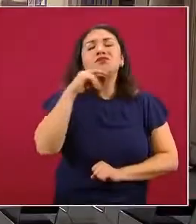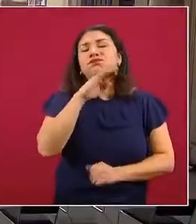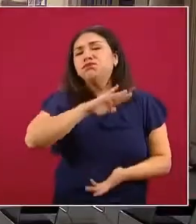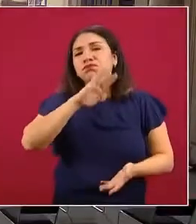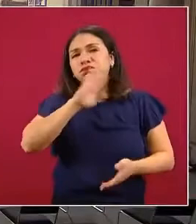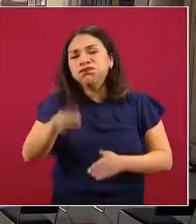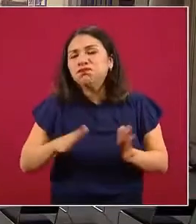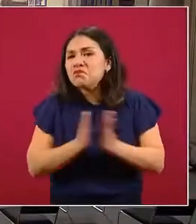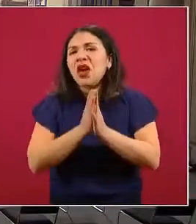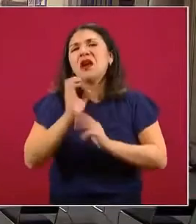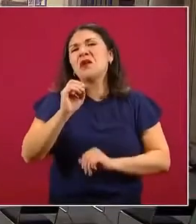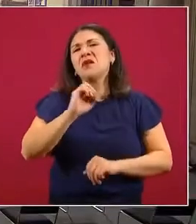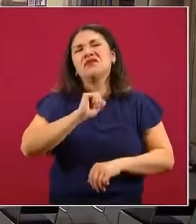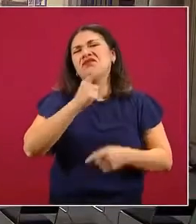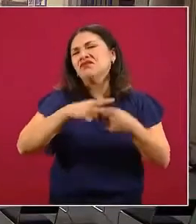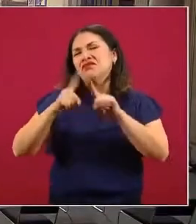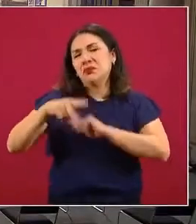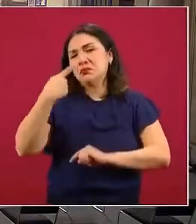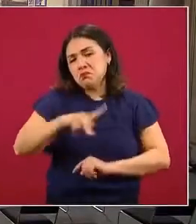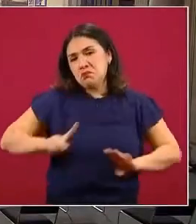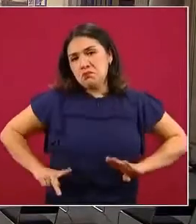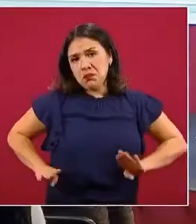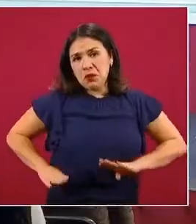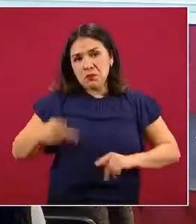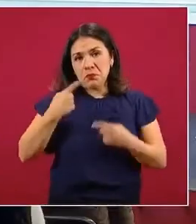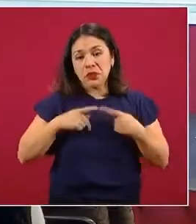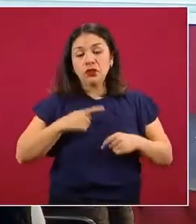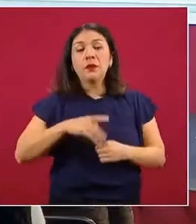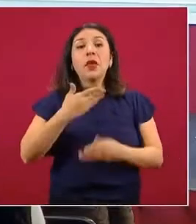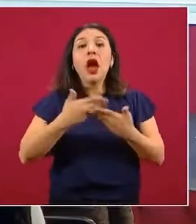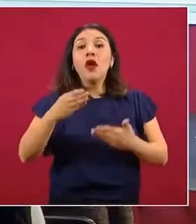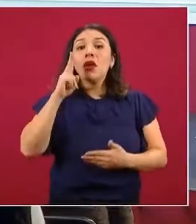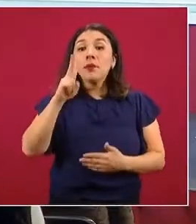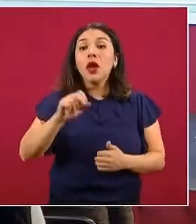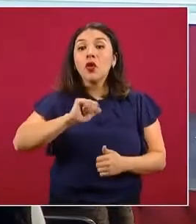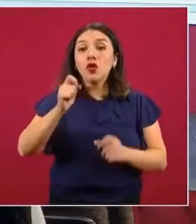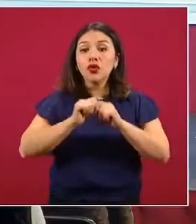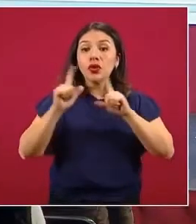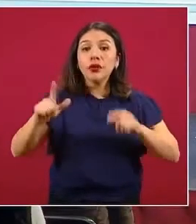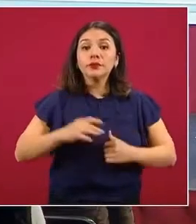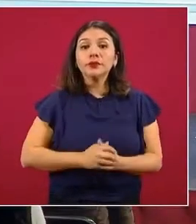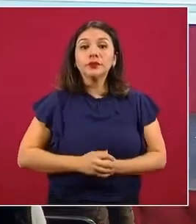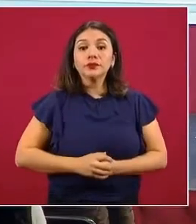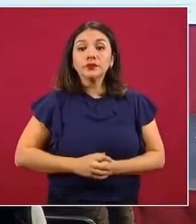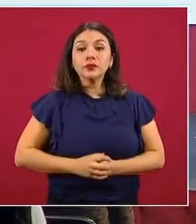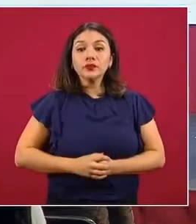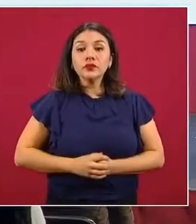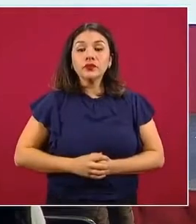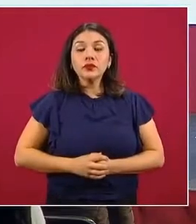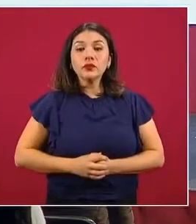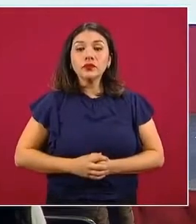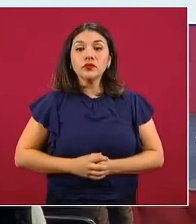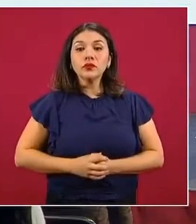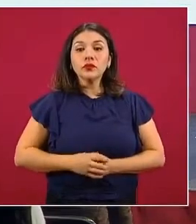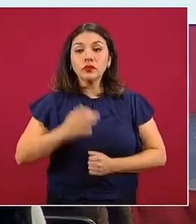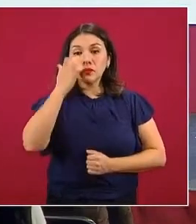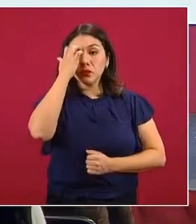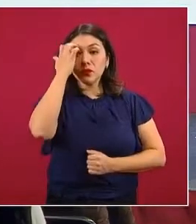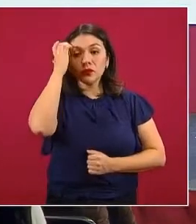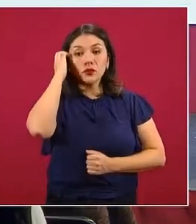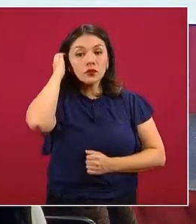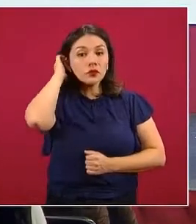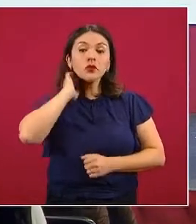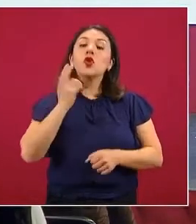esta evolución de las personas. Si vemos la siguiente diapositiva, hoy toca ver la